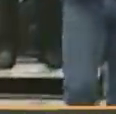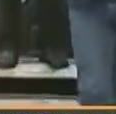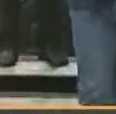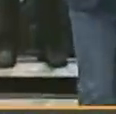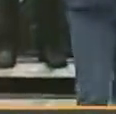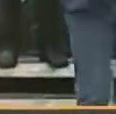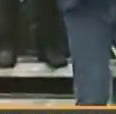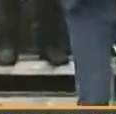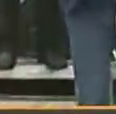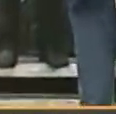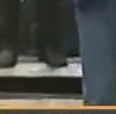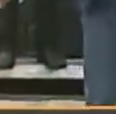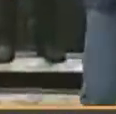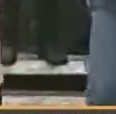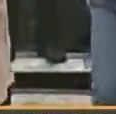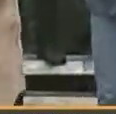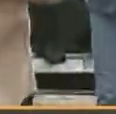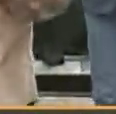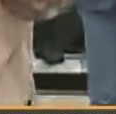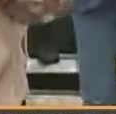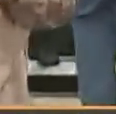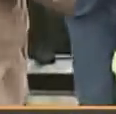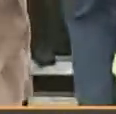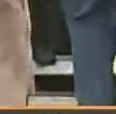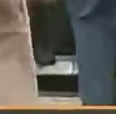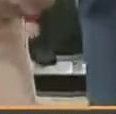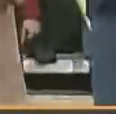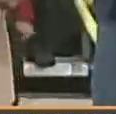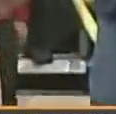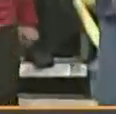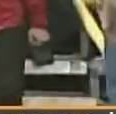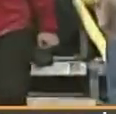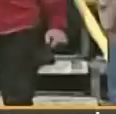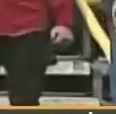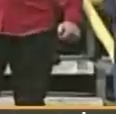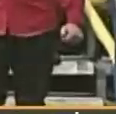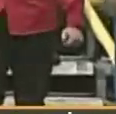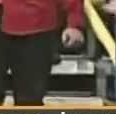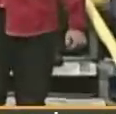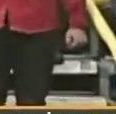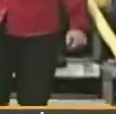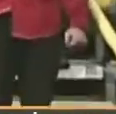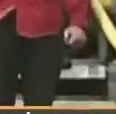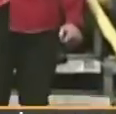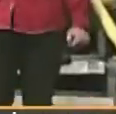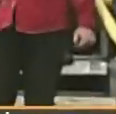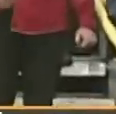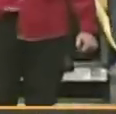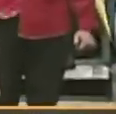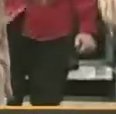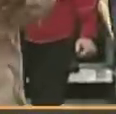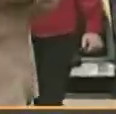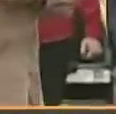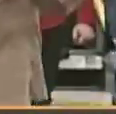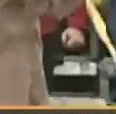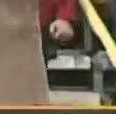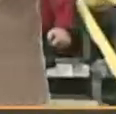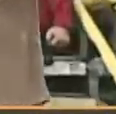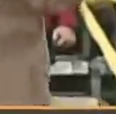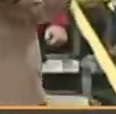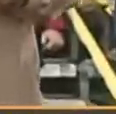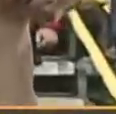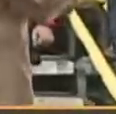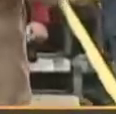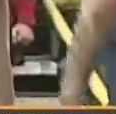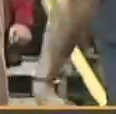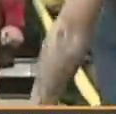regionales, por supuesto el gobernador Argenis Chávez, el profesor Adán Chávez, hermanos del comandante supremo Hugo Chávez,